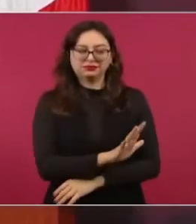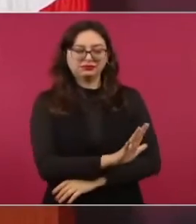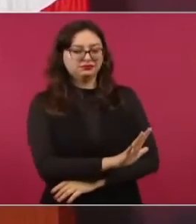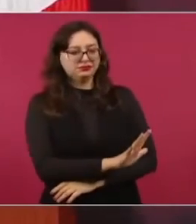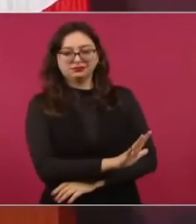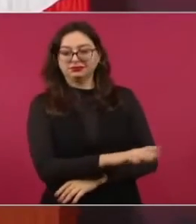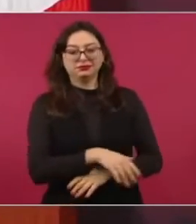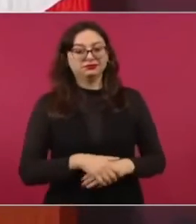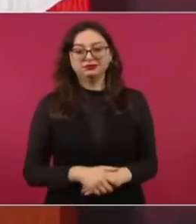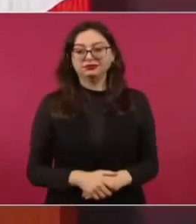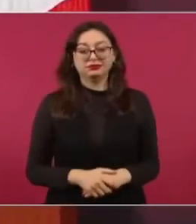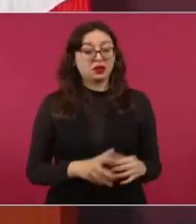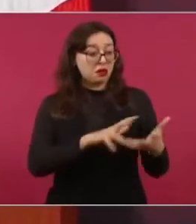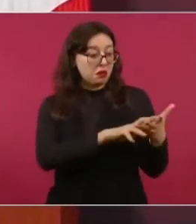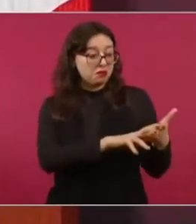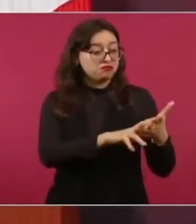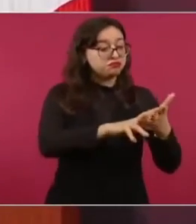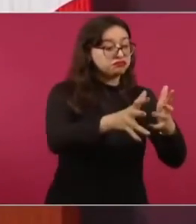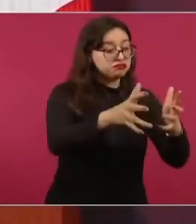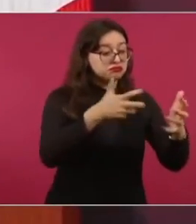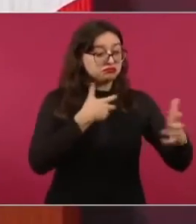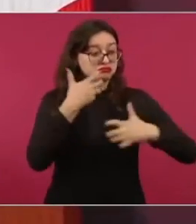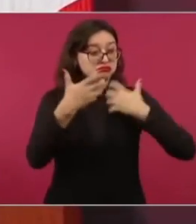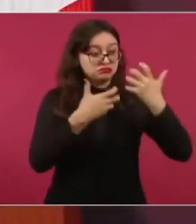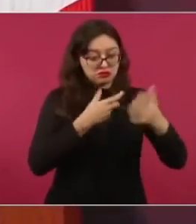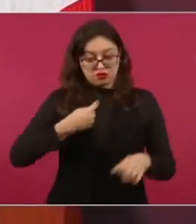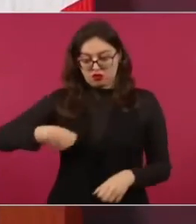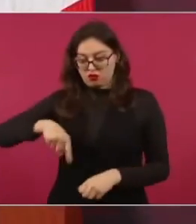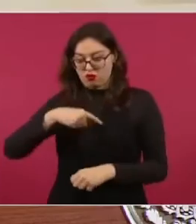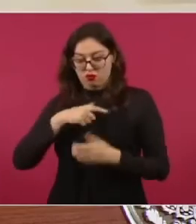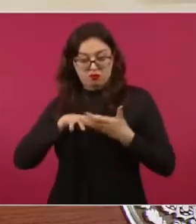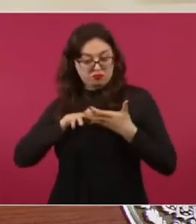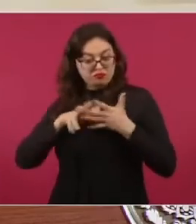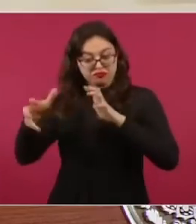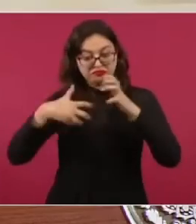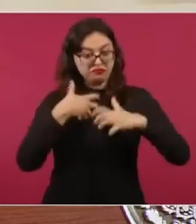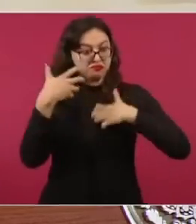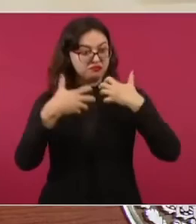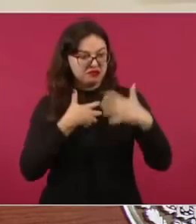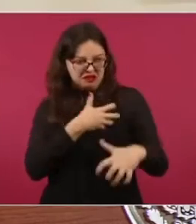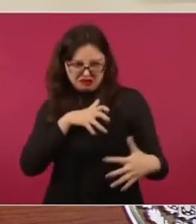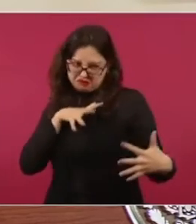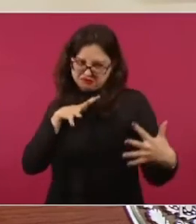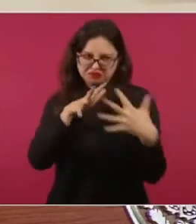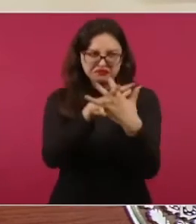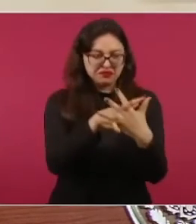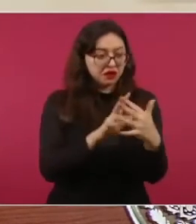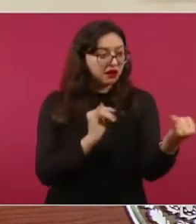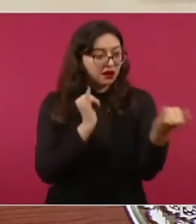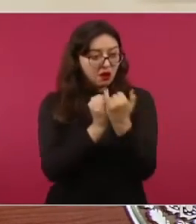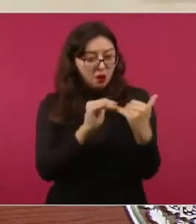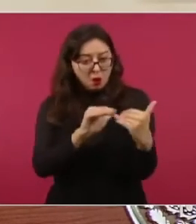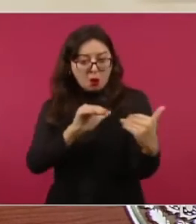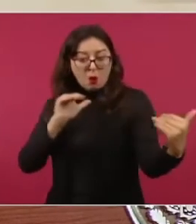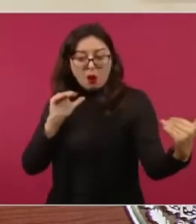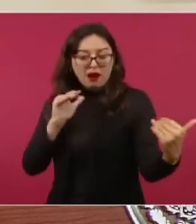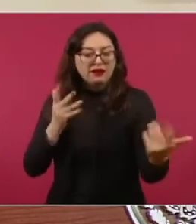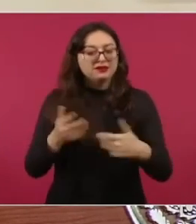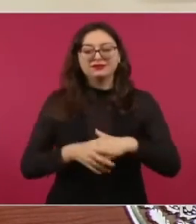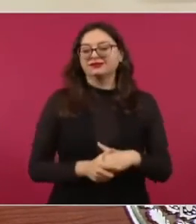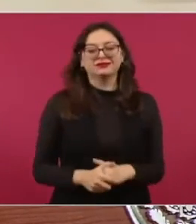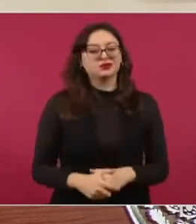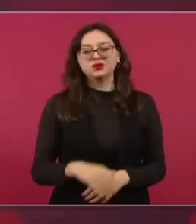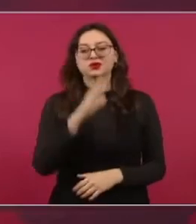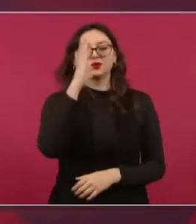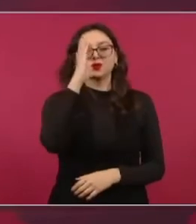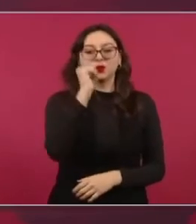No se puede enfrentar la violencia con la violencia. El mal no se puede enfrentar con el mal. El mal hay que